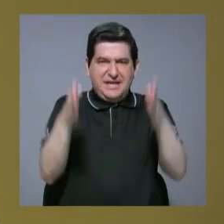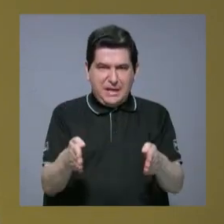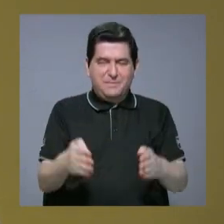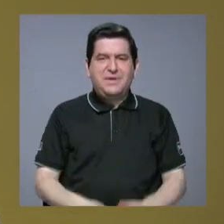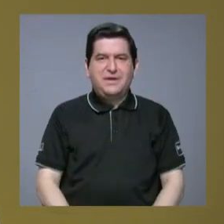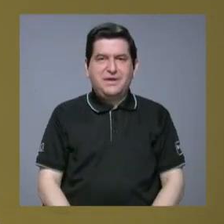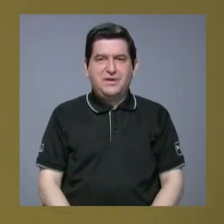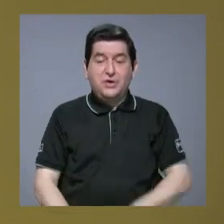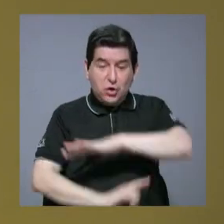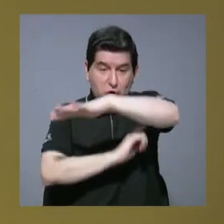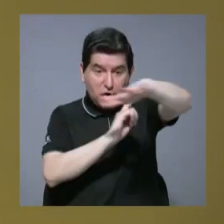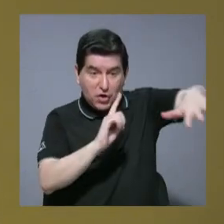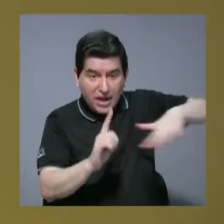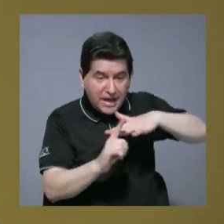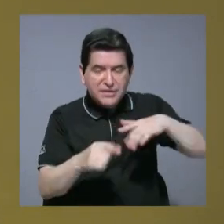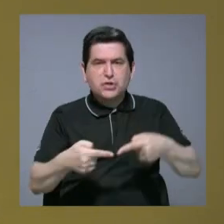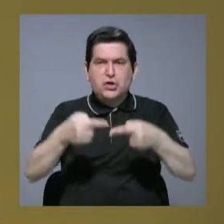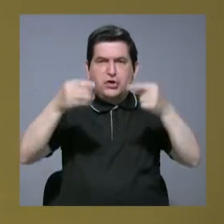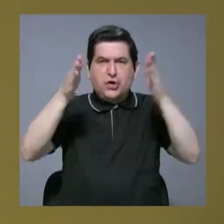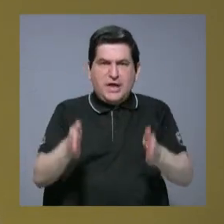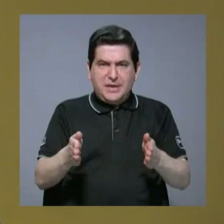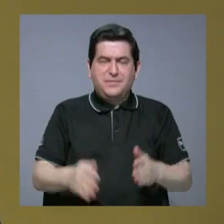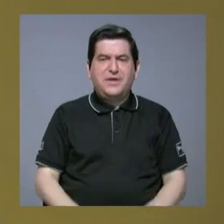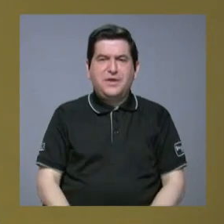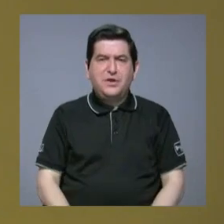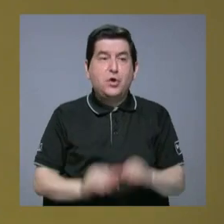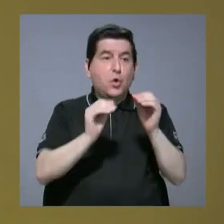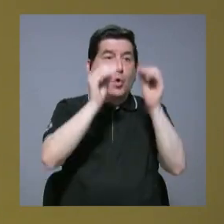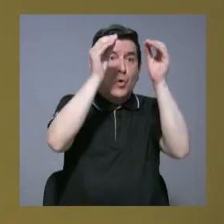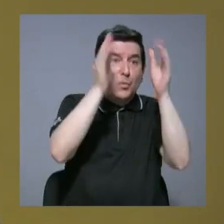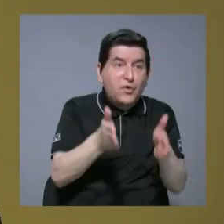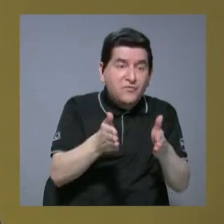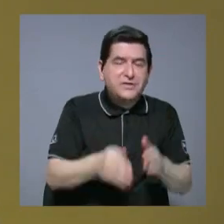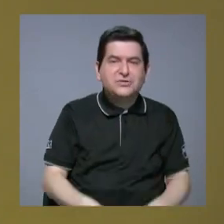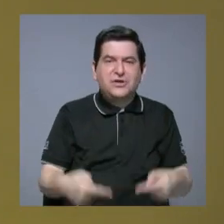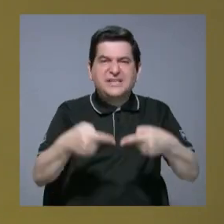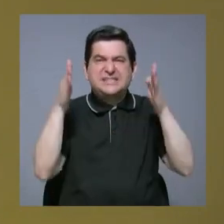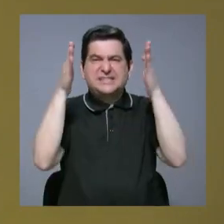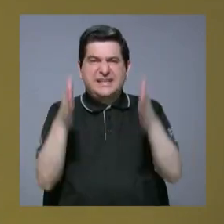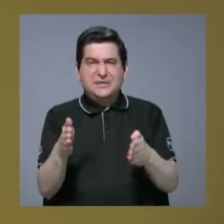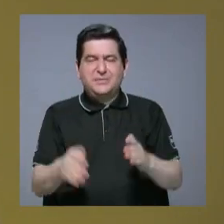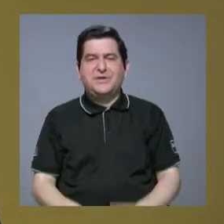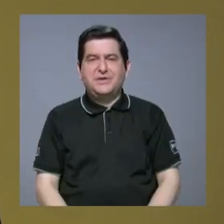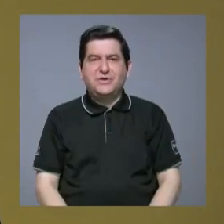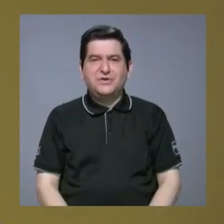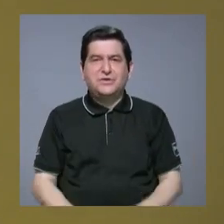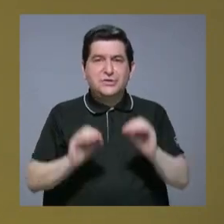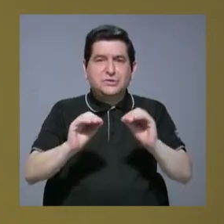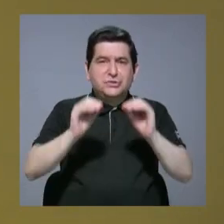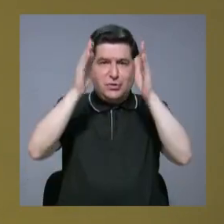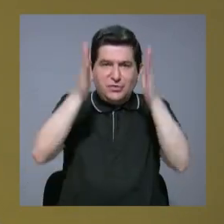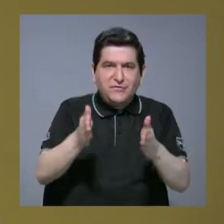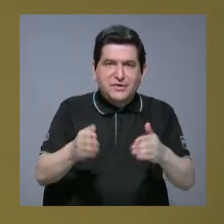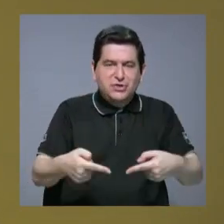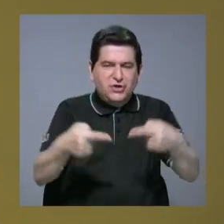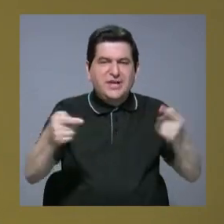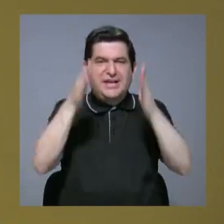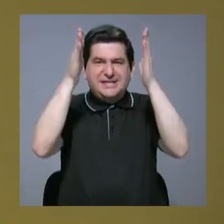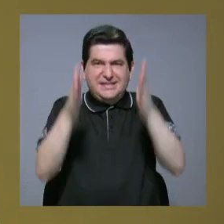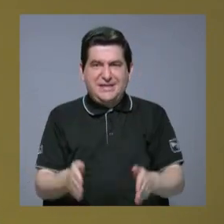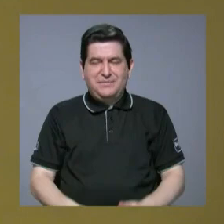el entorno es el enemigo, los profesores son los enemigos, los profesores son los